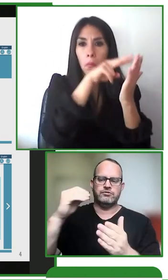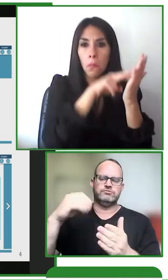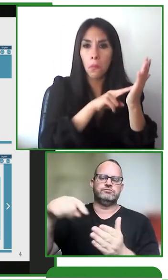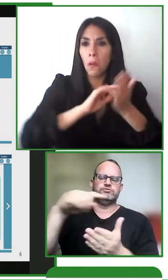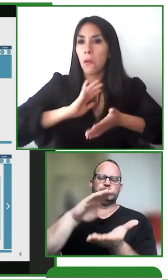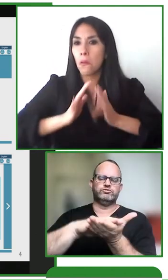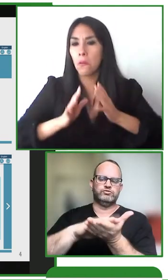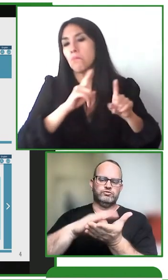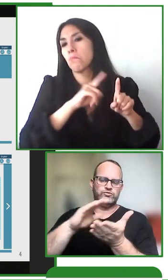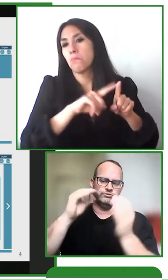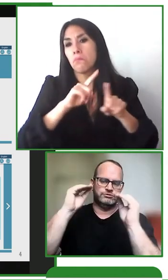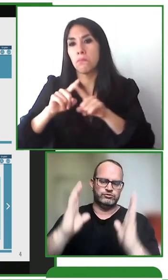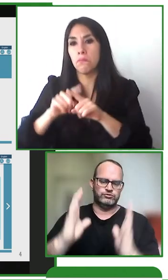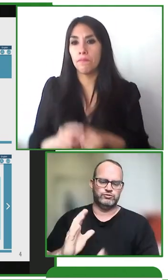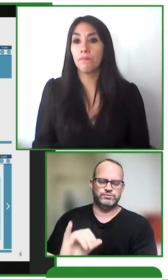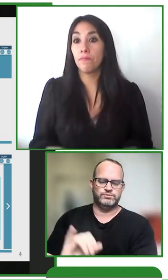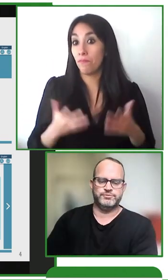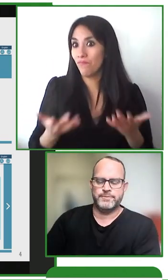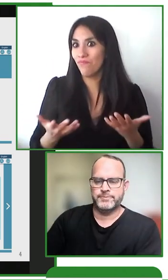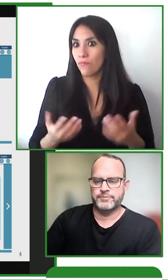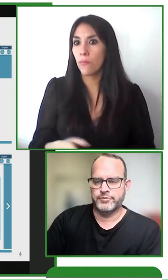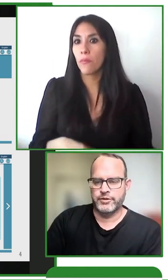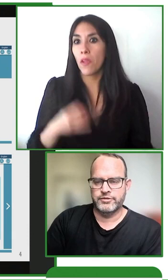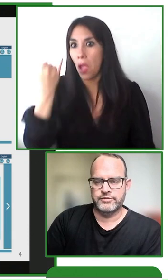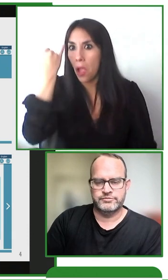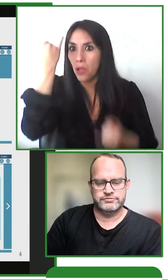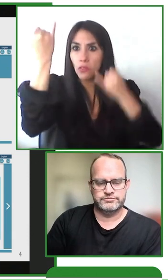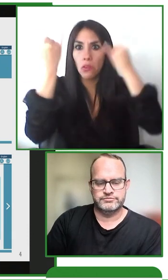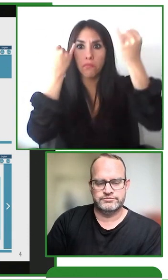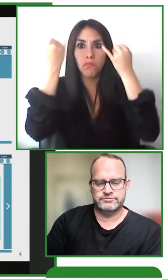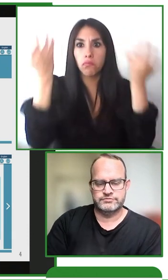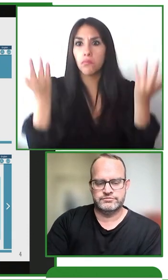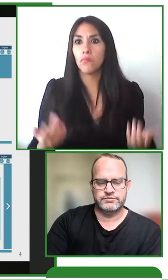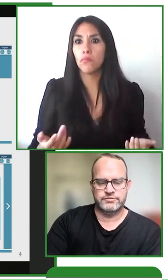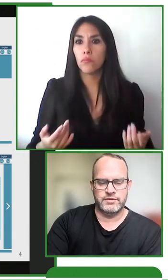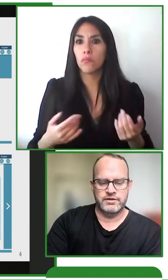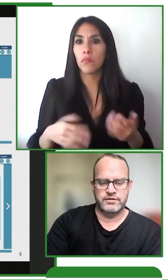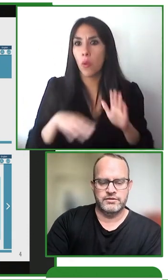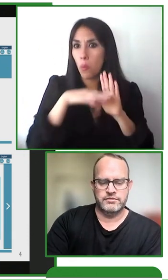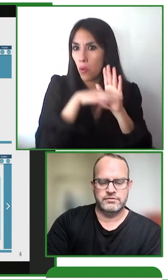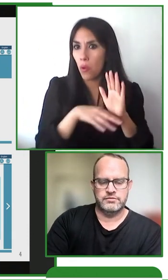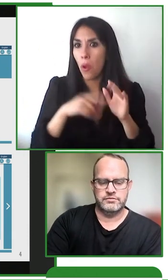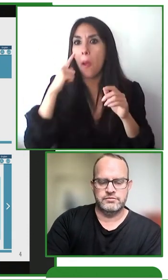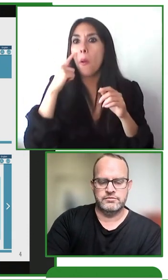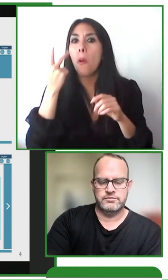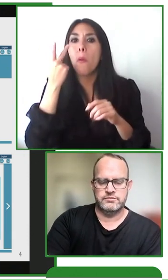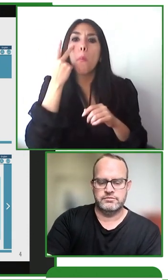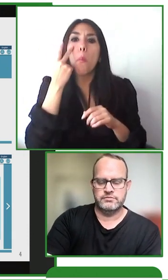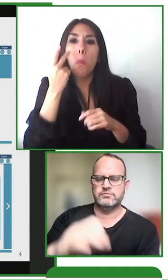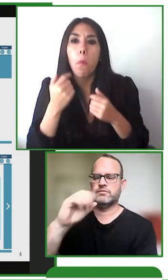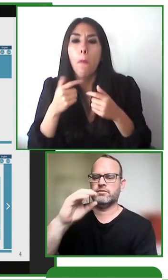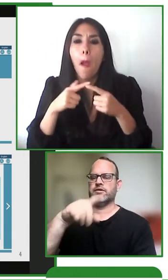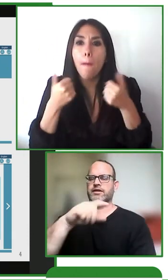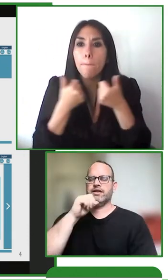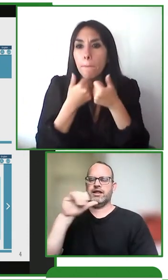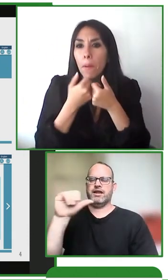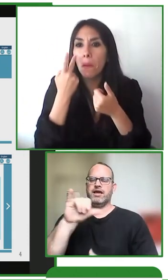creamos basados en pruebas de campo con la comunidad sorda en las Filipinas y también con los